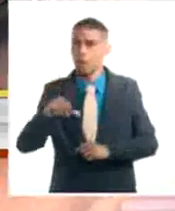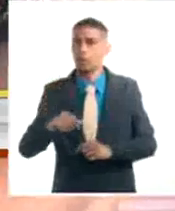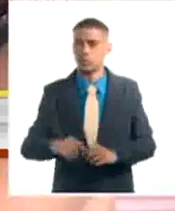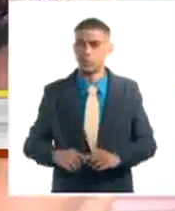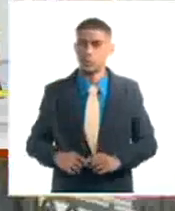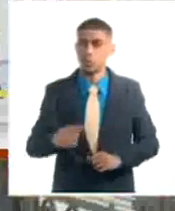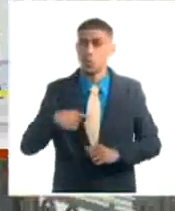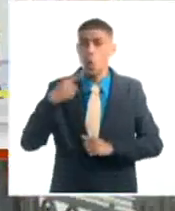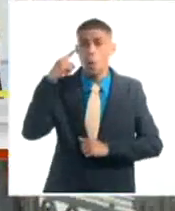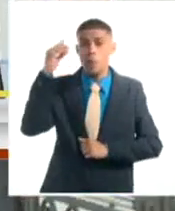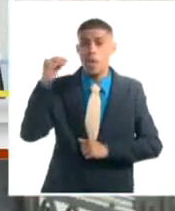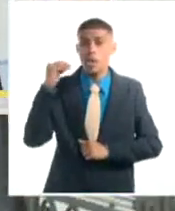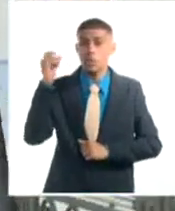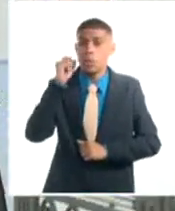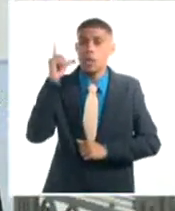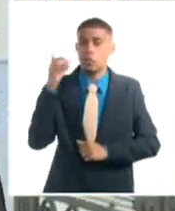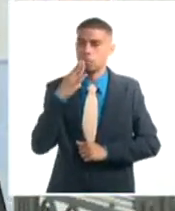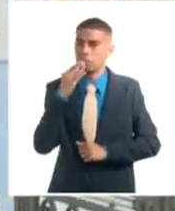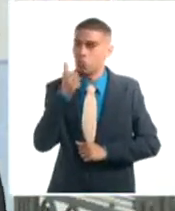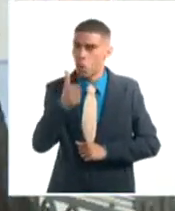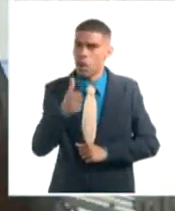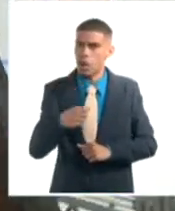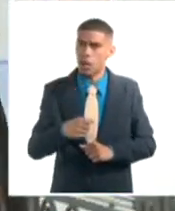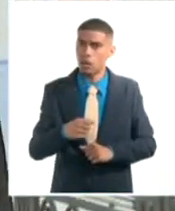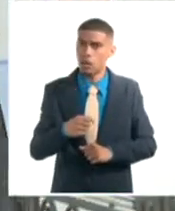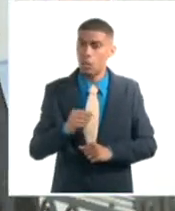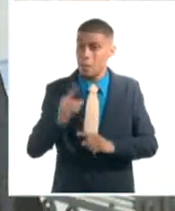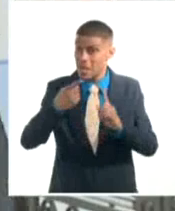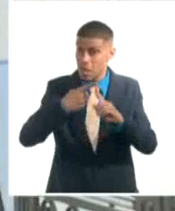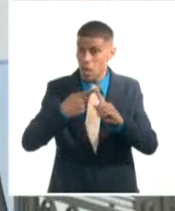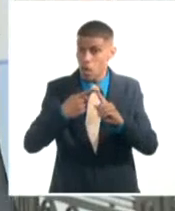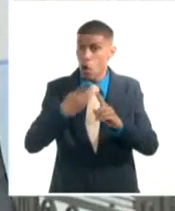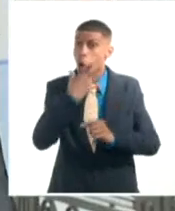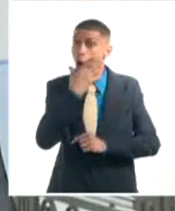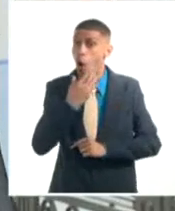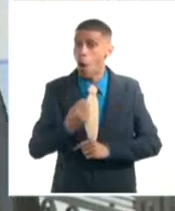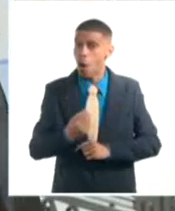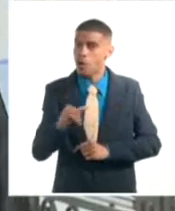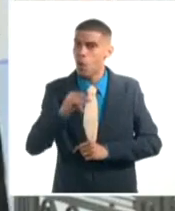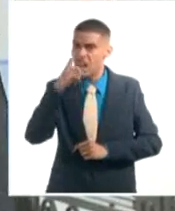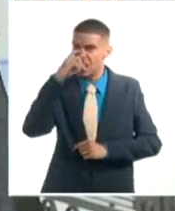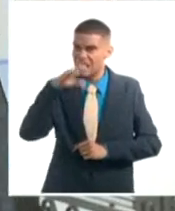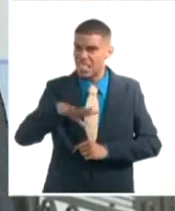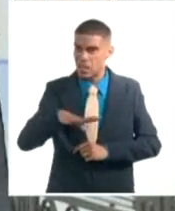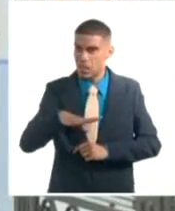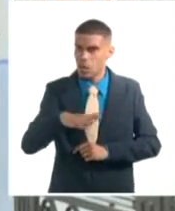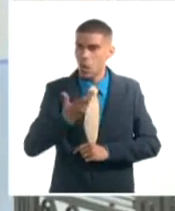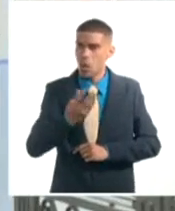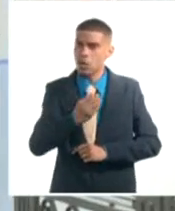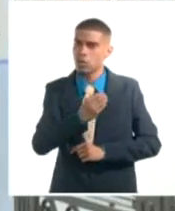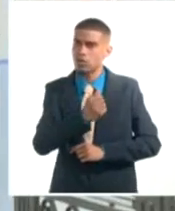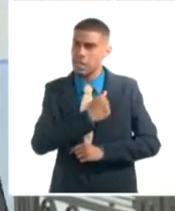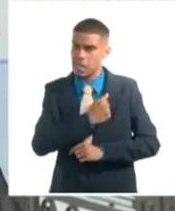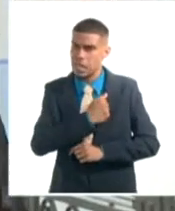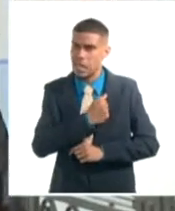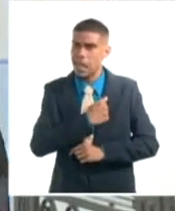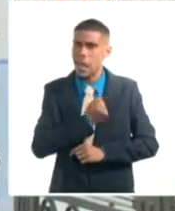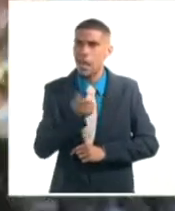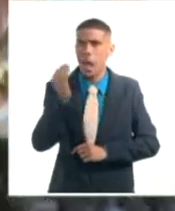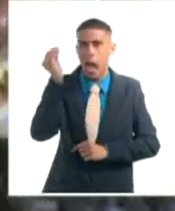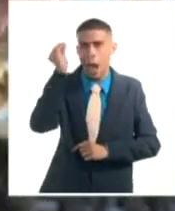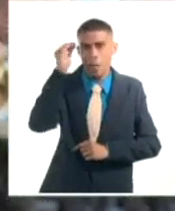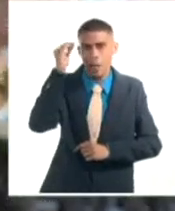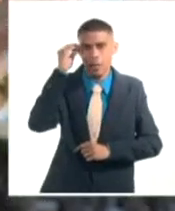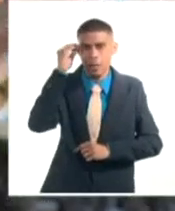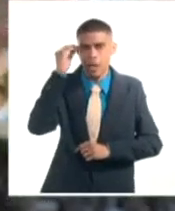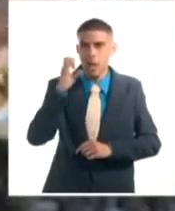Pienso que es una experiencia maravillosa tanto para los jóvenes, los más pequeños de nivel elemental, como para nosotros estudiantes de ELISA tener la oportunidad de